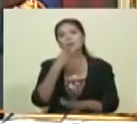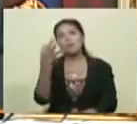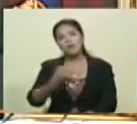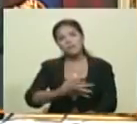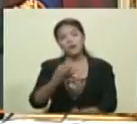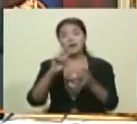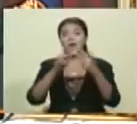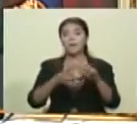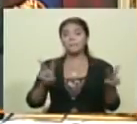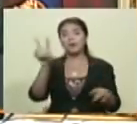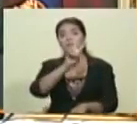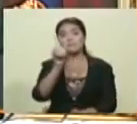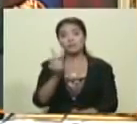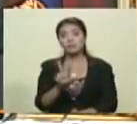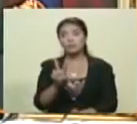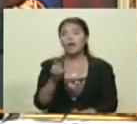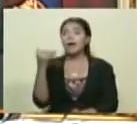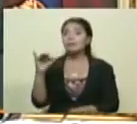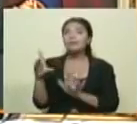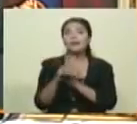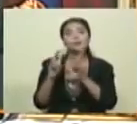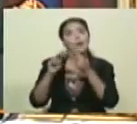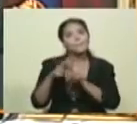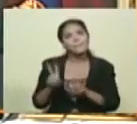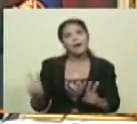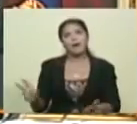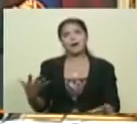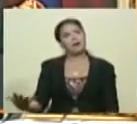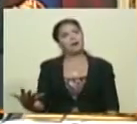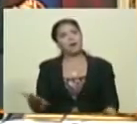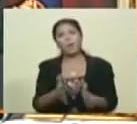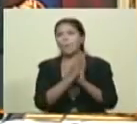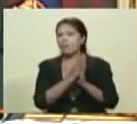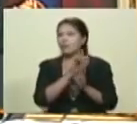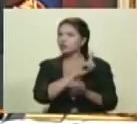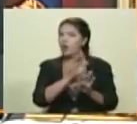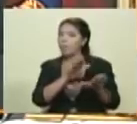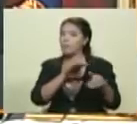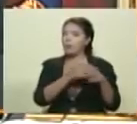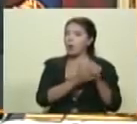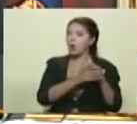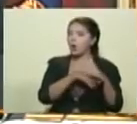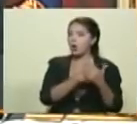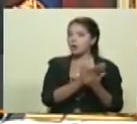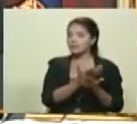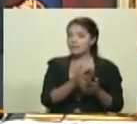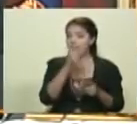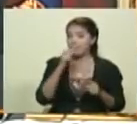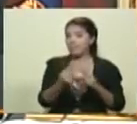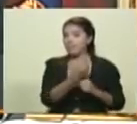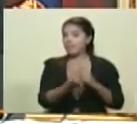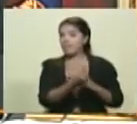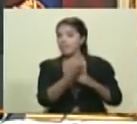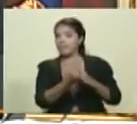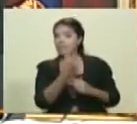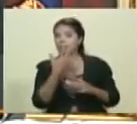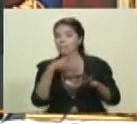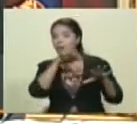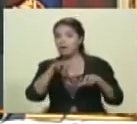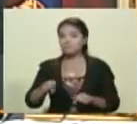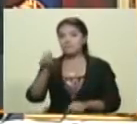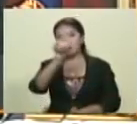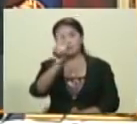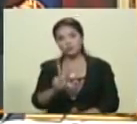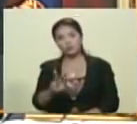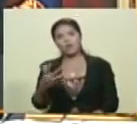la paz de Venezuela. Venezuela tiene derecho a paz. No sean cómplices de las amenazas y la escalada para invadir